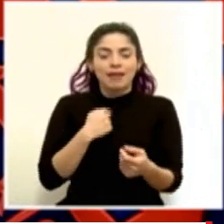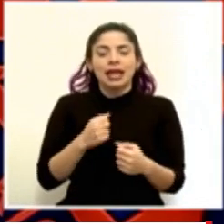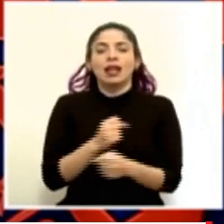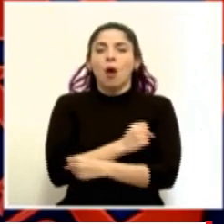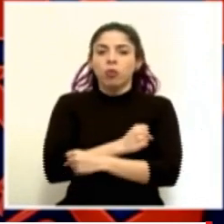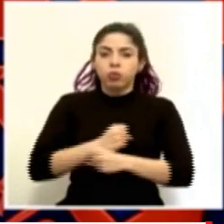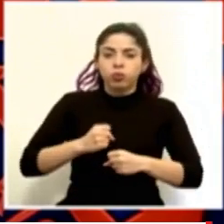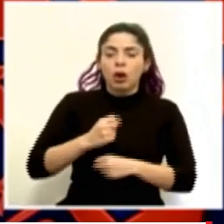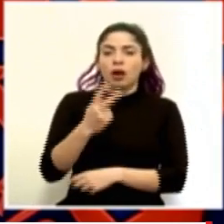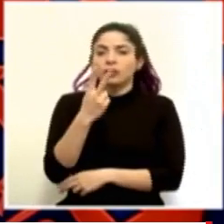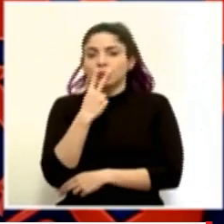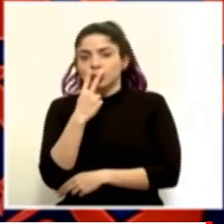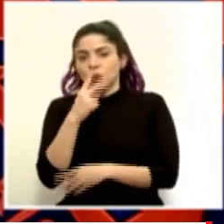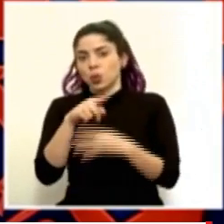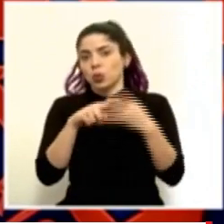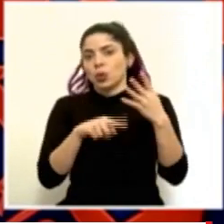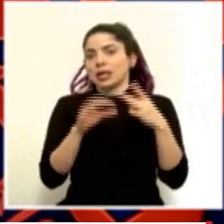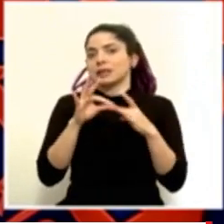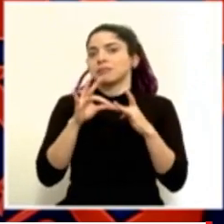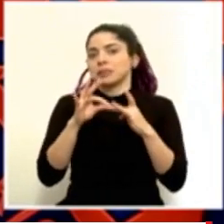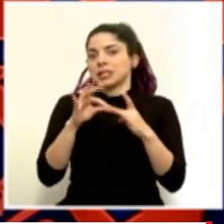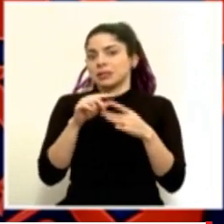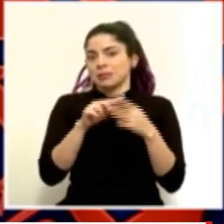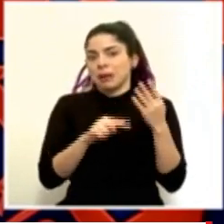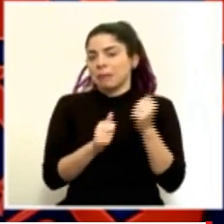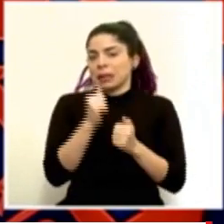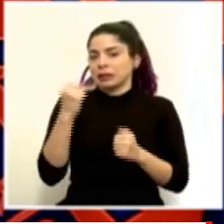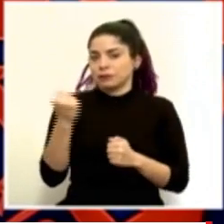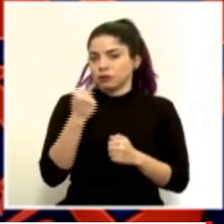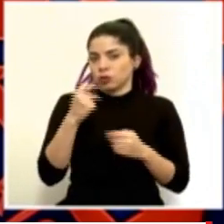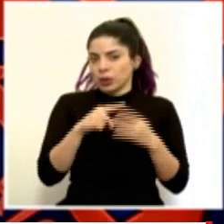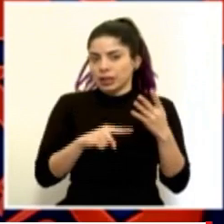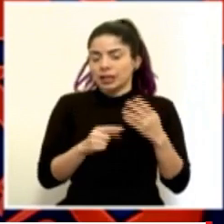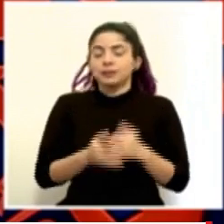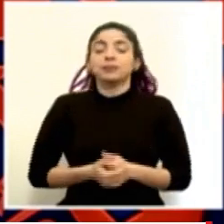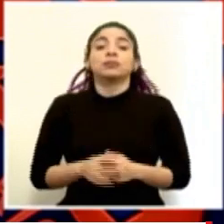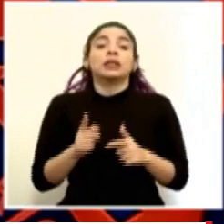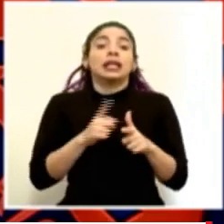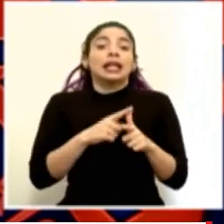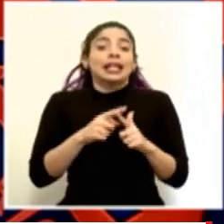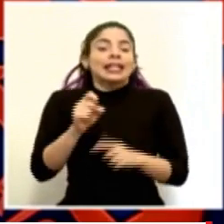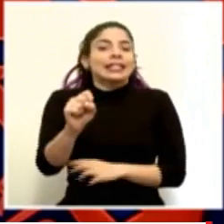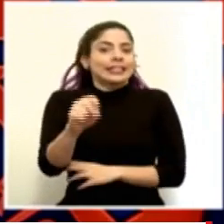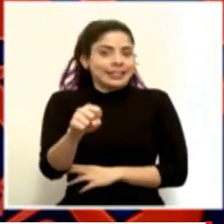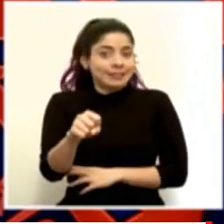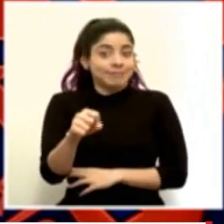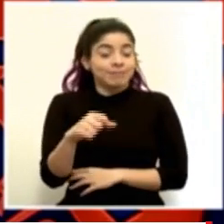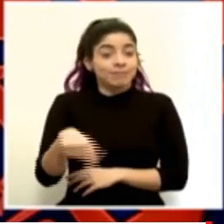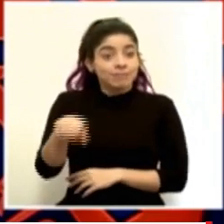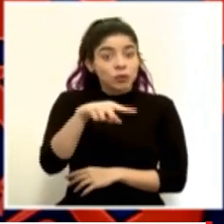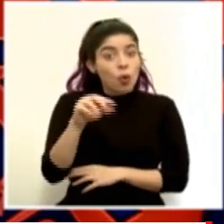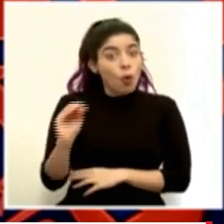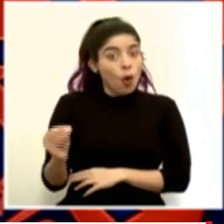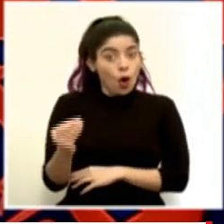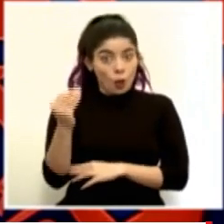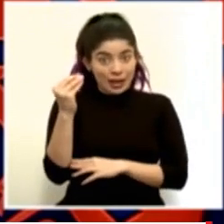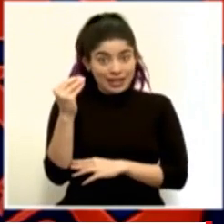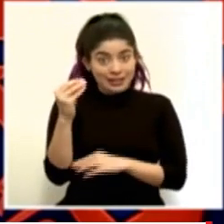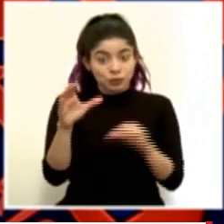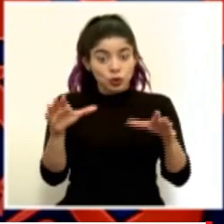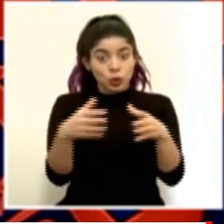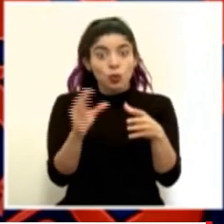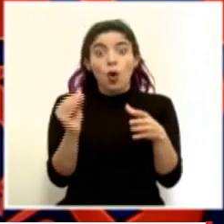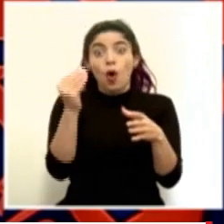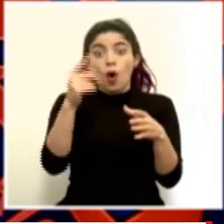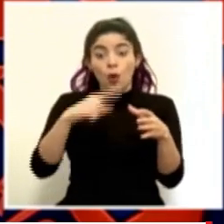obesidad, tabaquismo son los 4 principales más fuertes. Entonces sí tenemos que, como jóvenes, el grupo